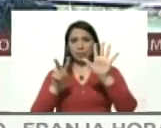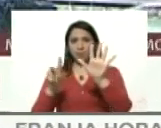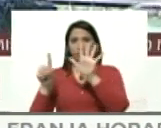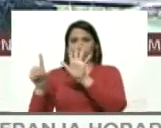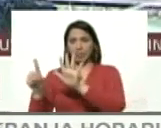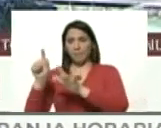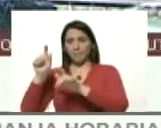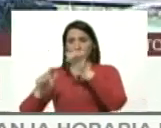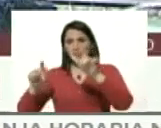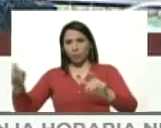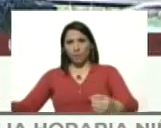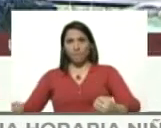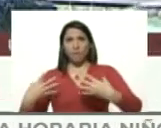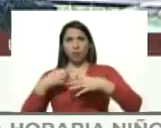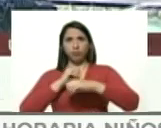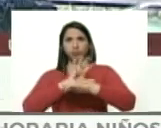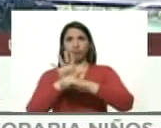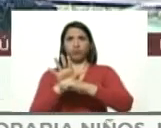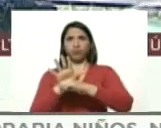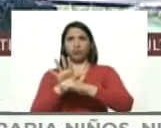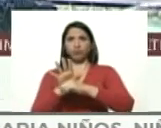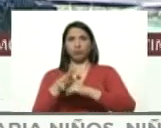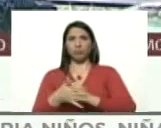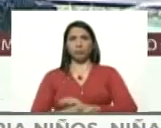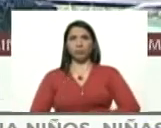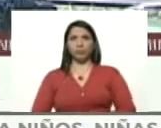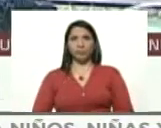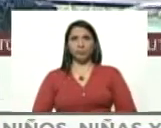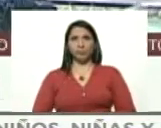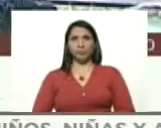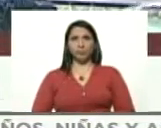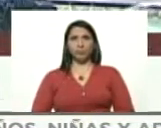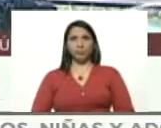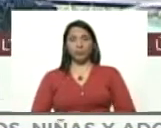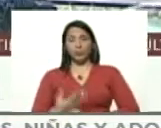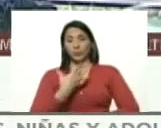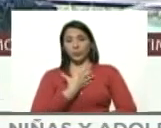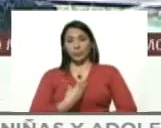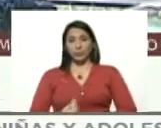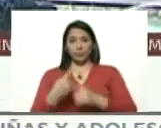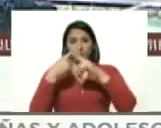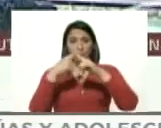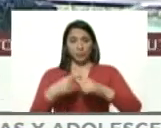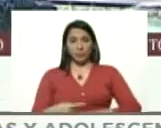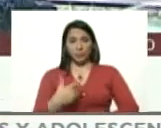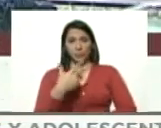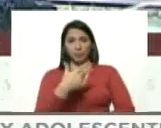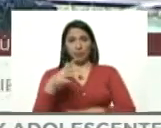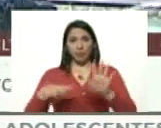4.771.676 casos de contagio del COVID-19 y la lamentable cifra de